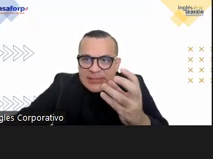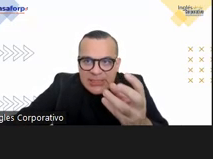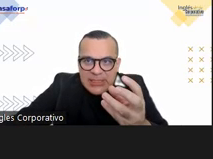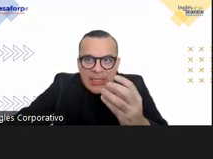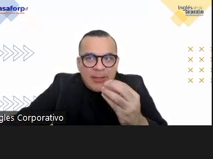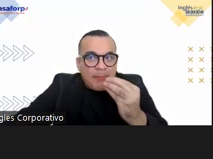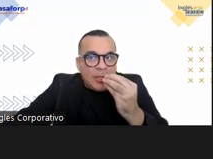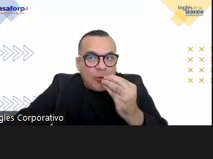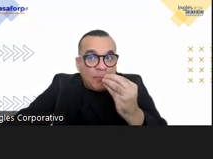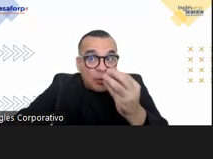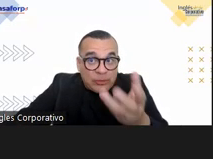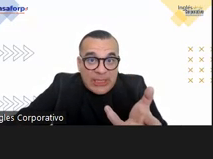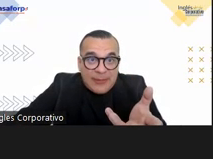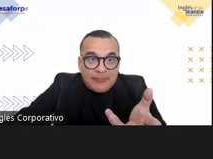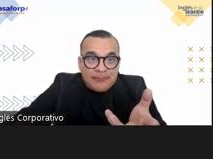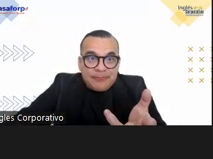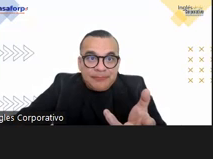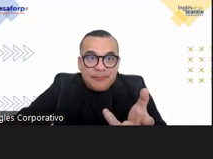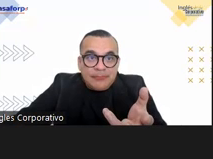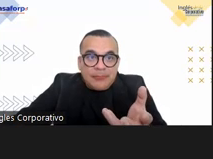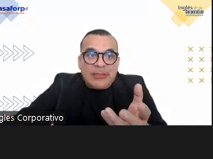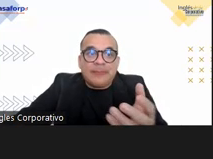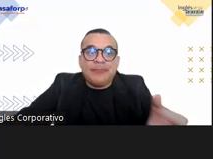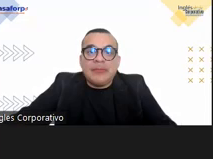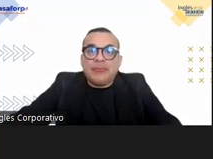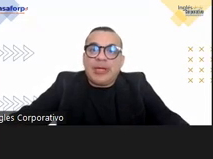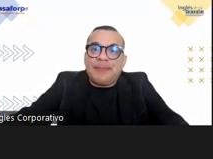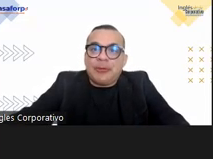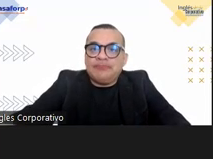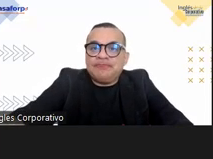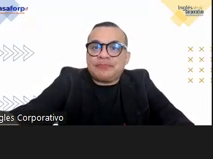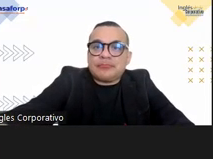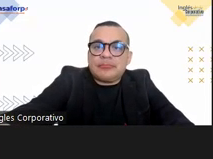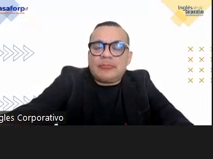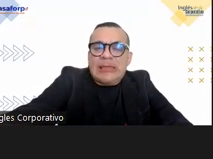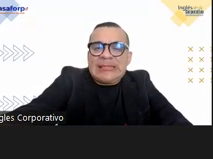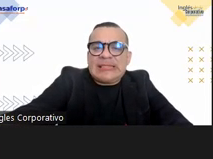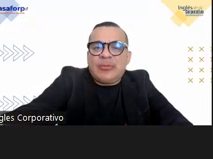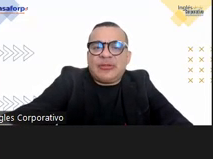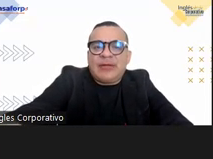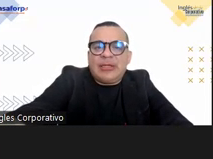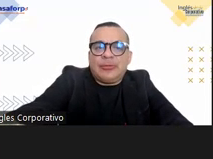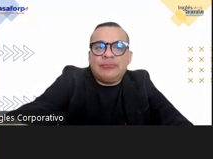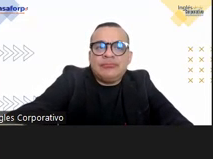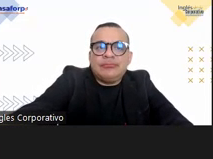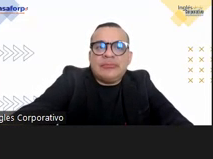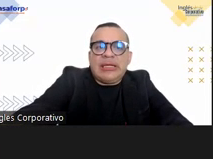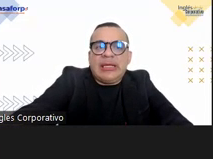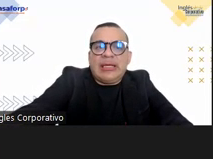simple, sencilla, pero productiva, ¿verdad? Por ejemplo, si estamos